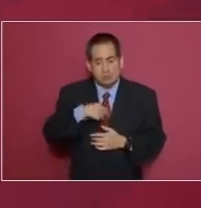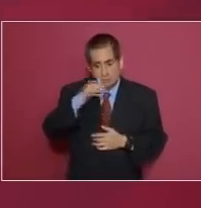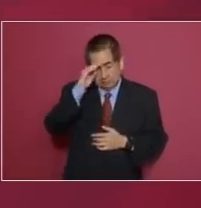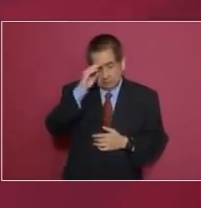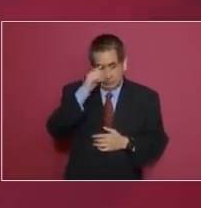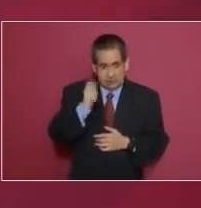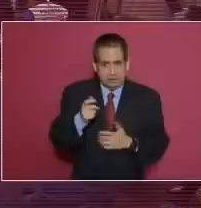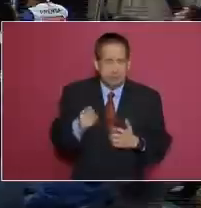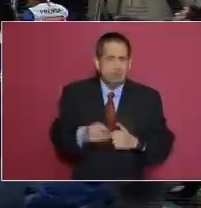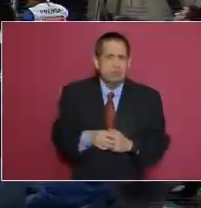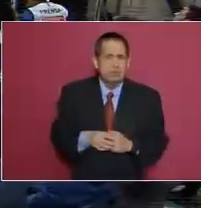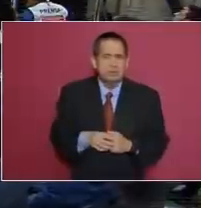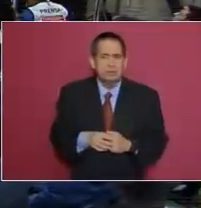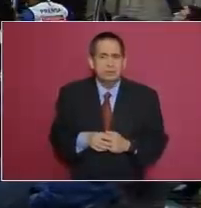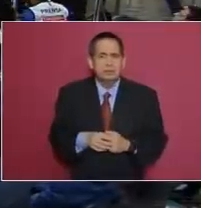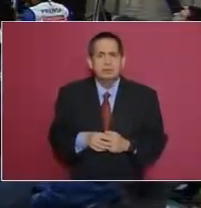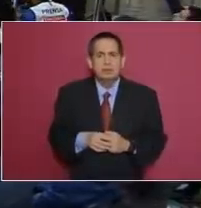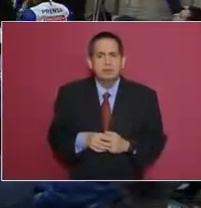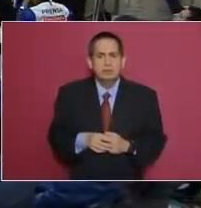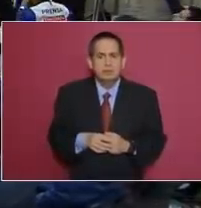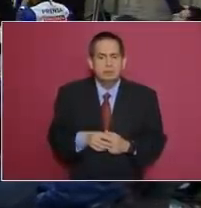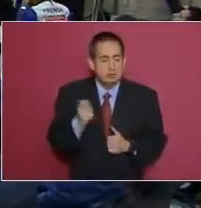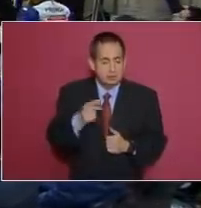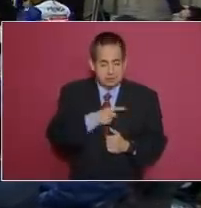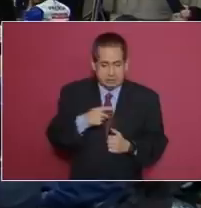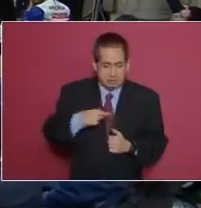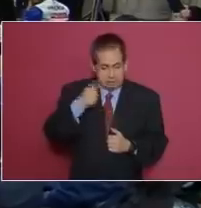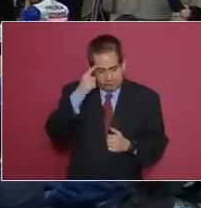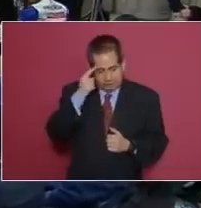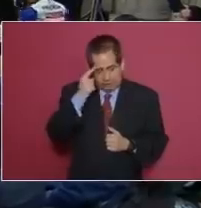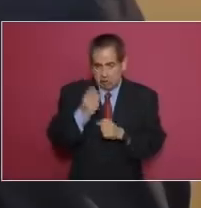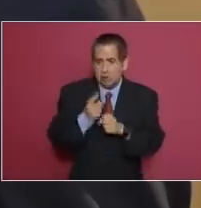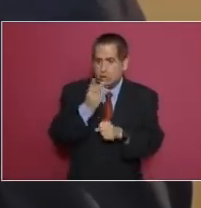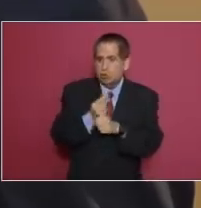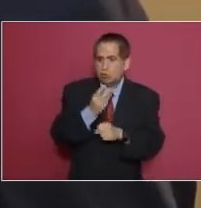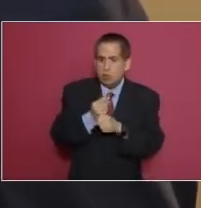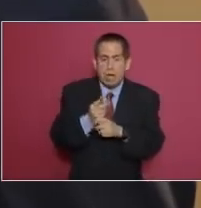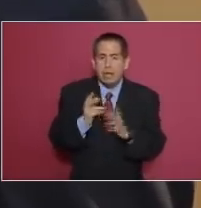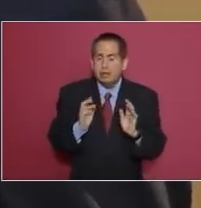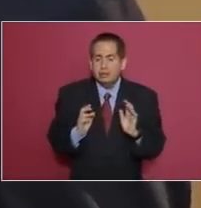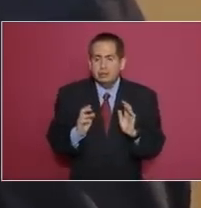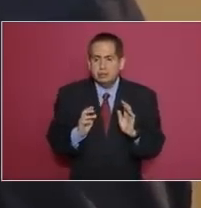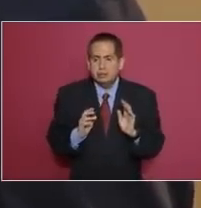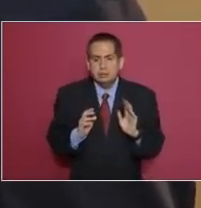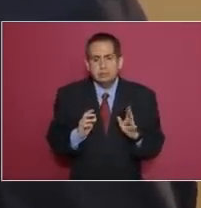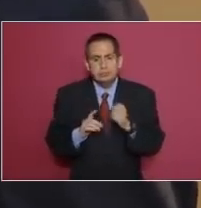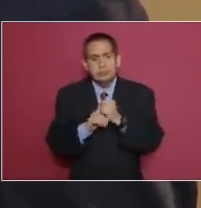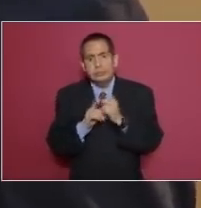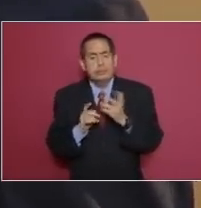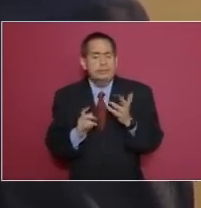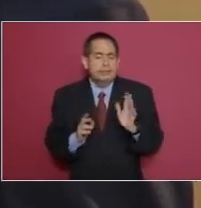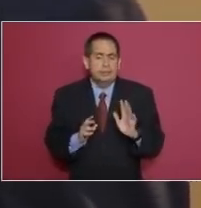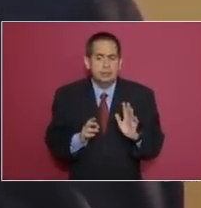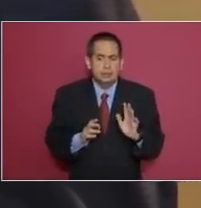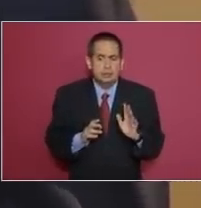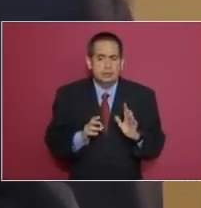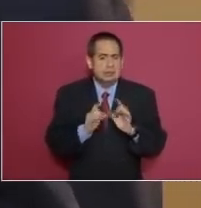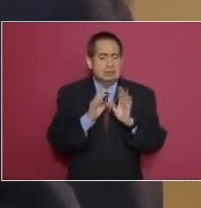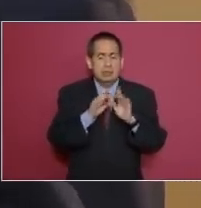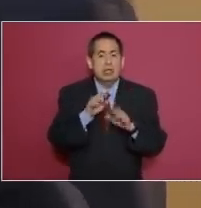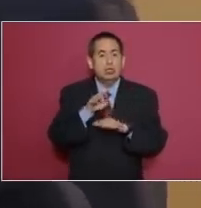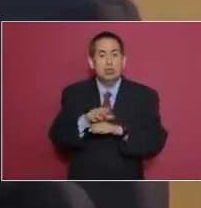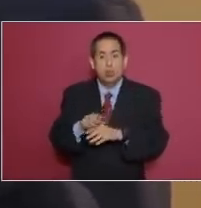Pensamos que se tiene que solucionar el problema, el